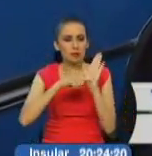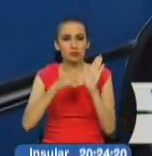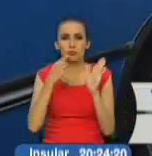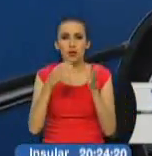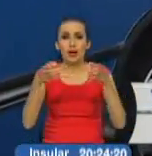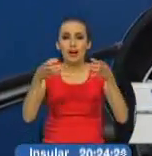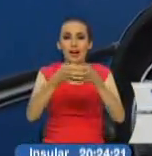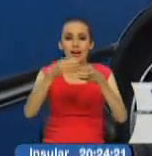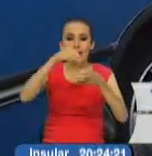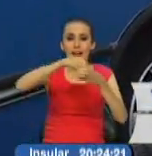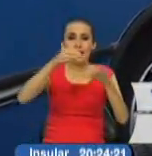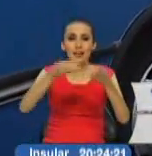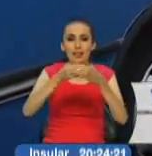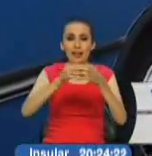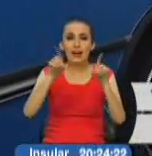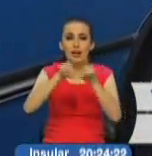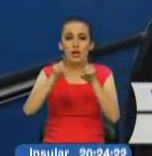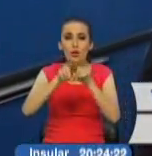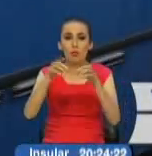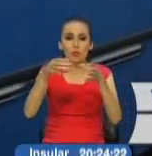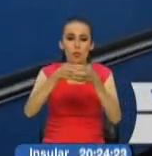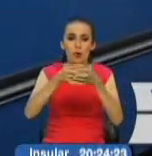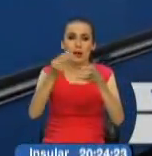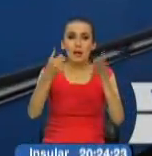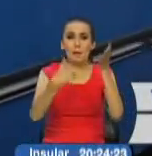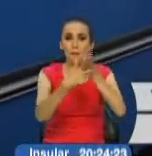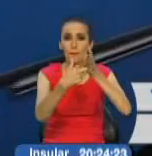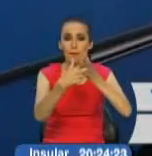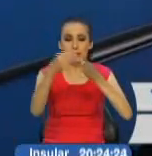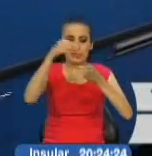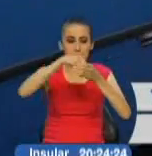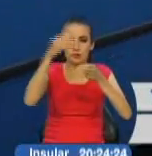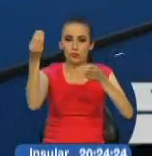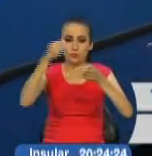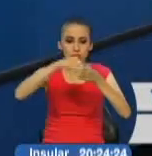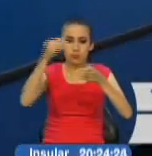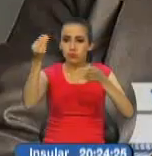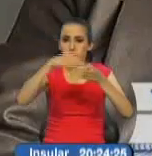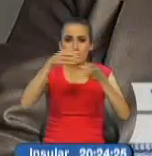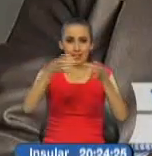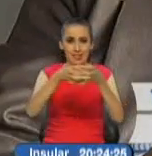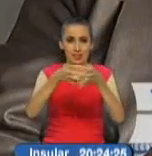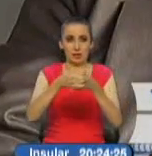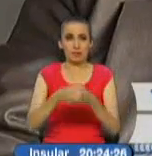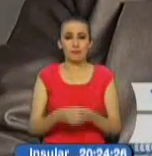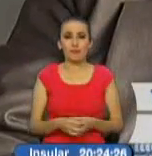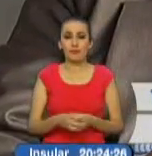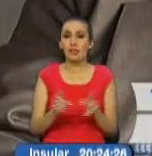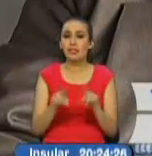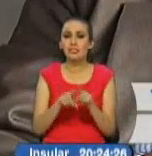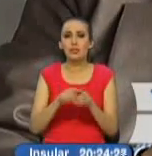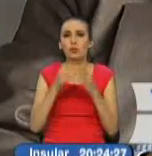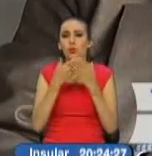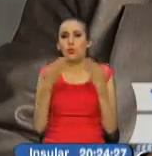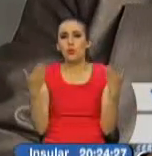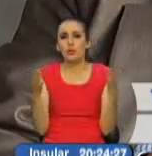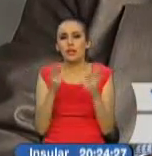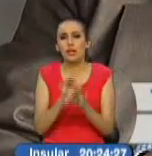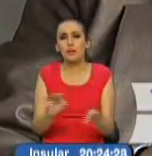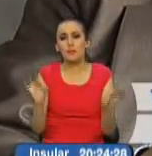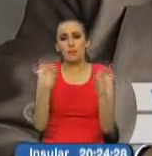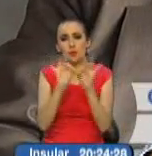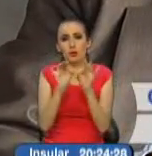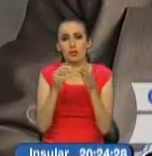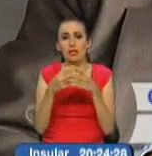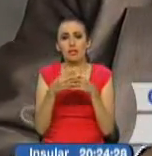caja común, que no debe de entenderse como la repartición de las ganancias entre los operadores únicamente. Es una herramienta que nos permite entrar